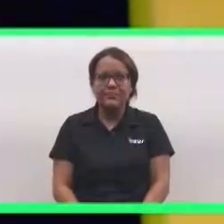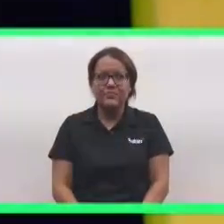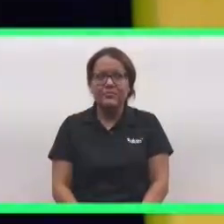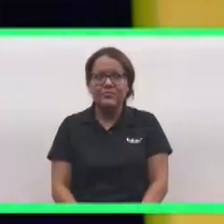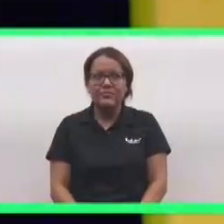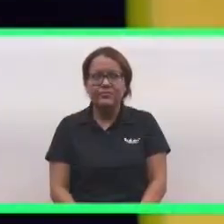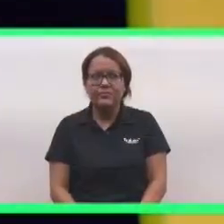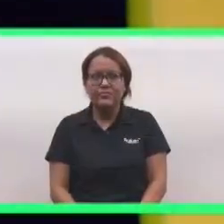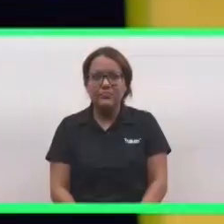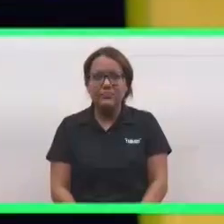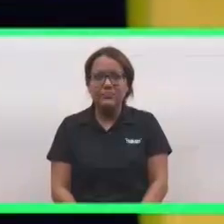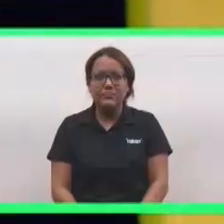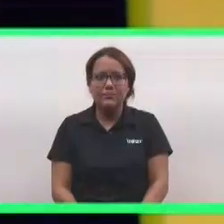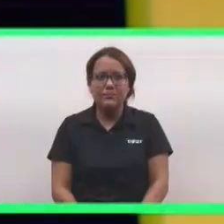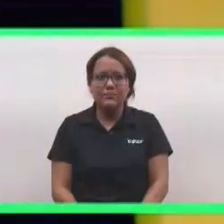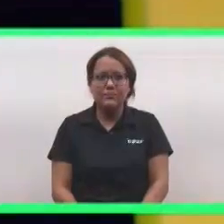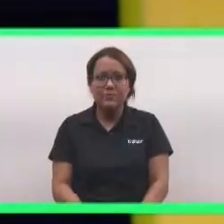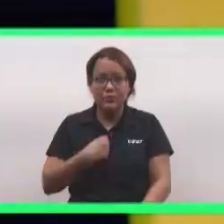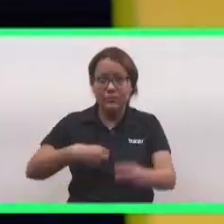es más alto que su output.